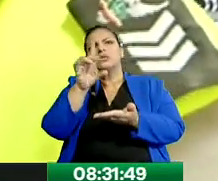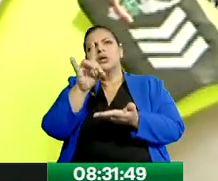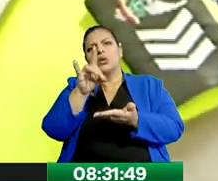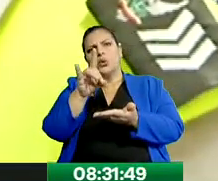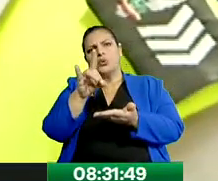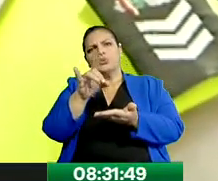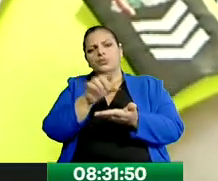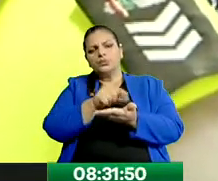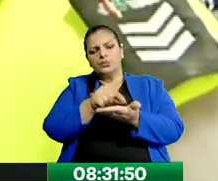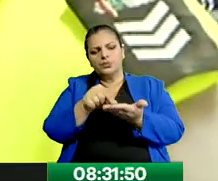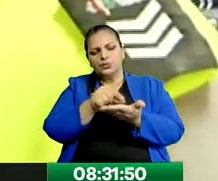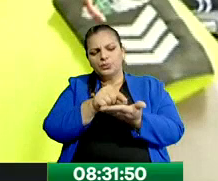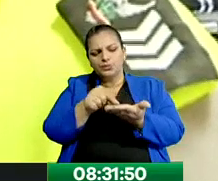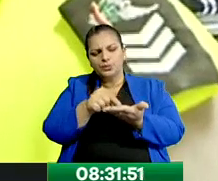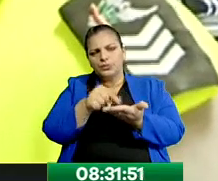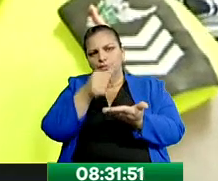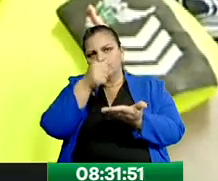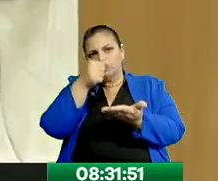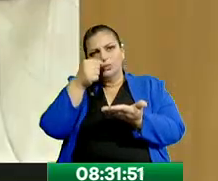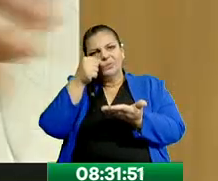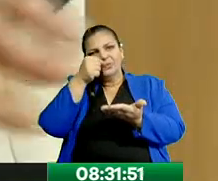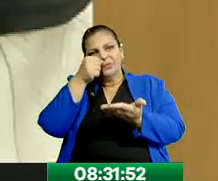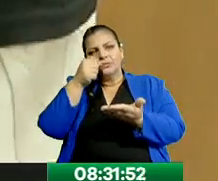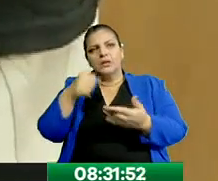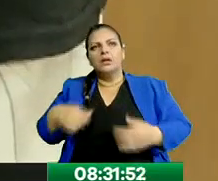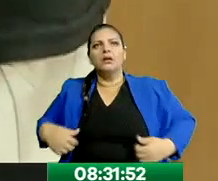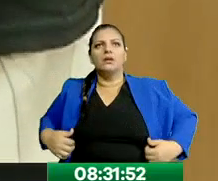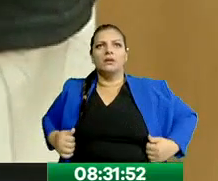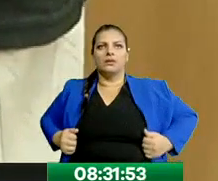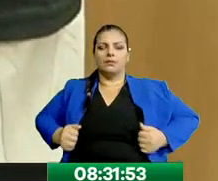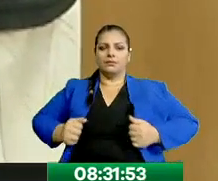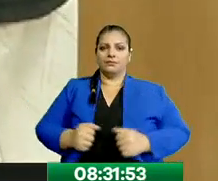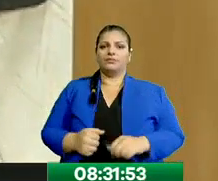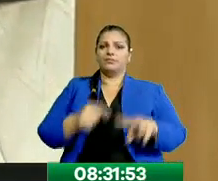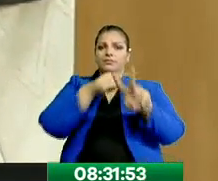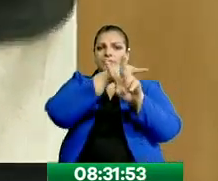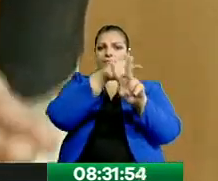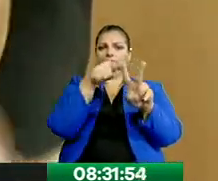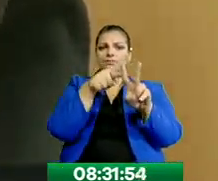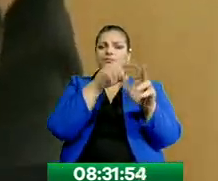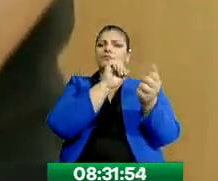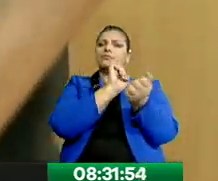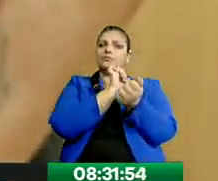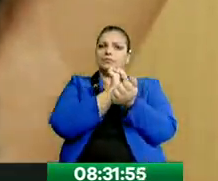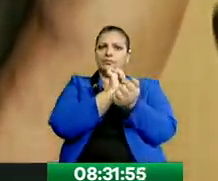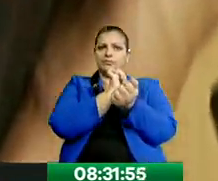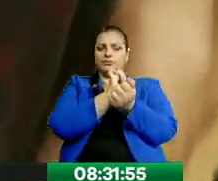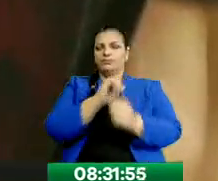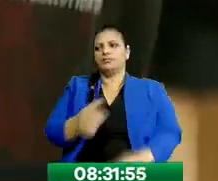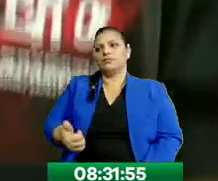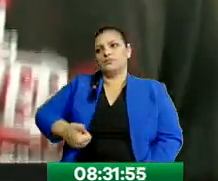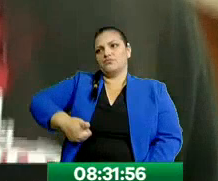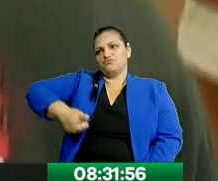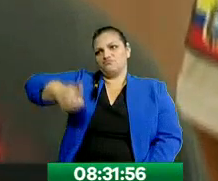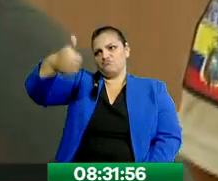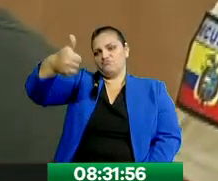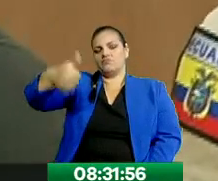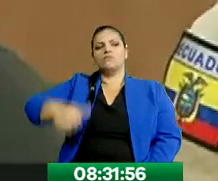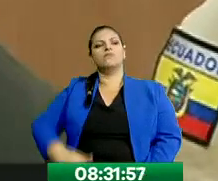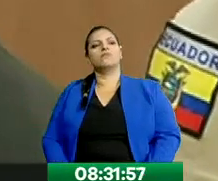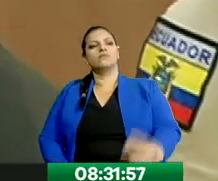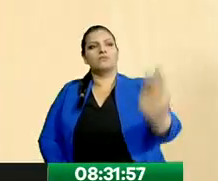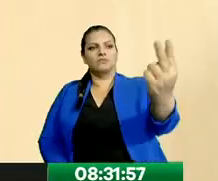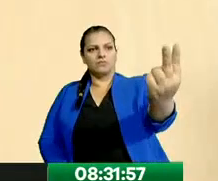presume que es? Cocaína. En las próximas horas, los sujetos arrestados serán sometidos a